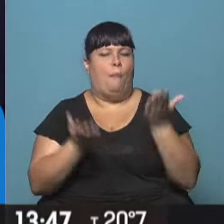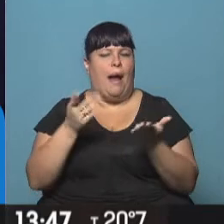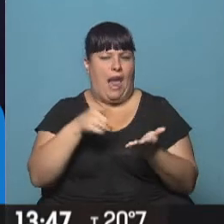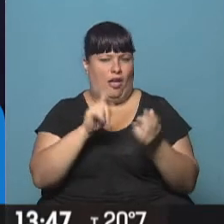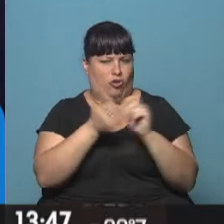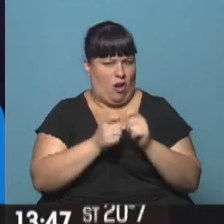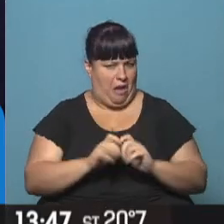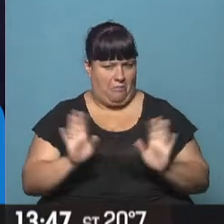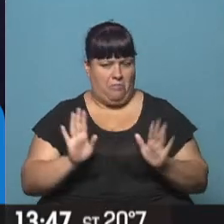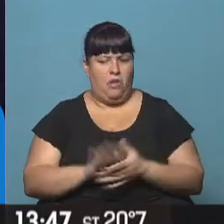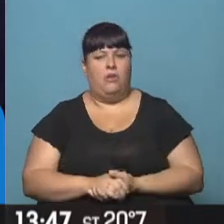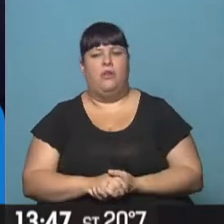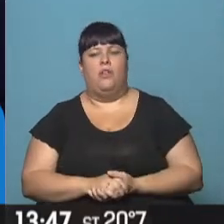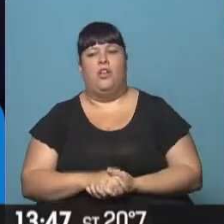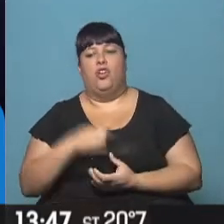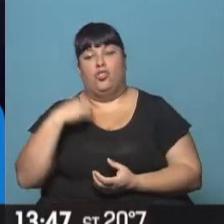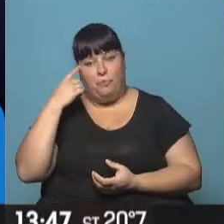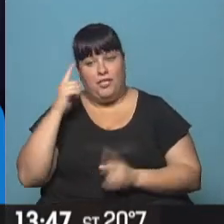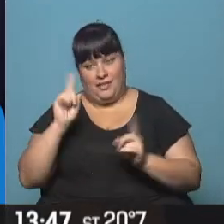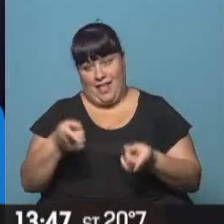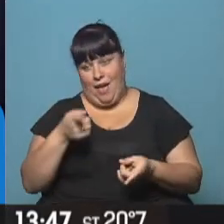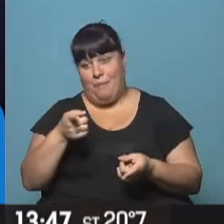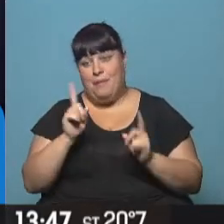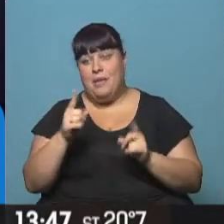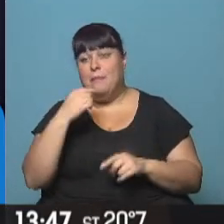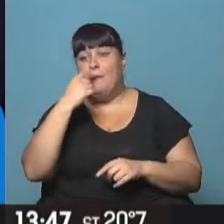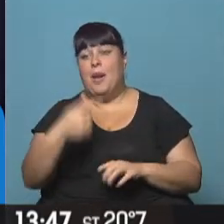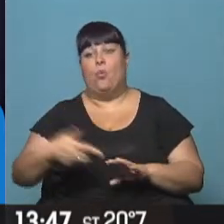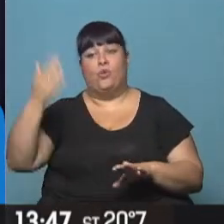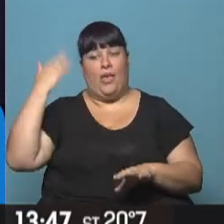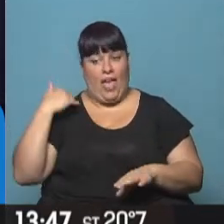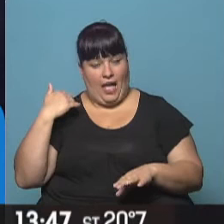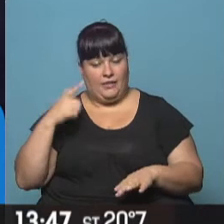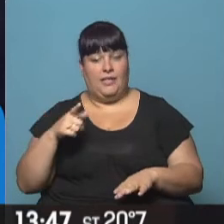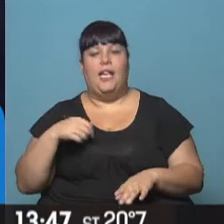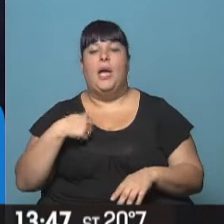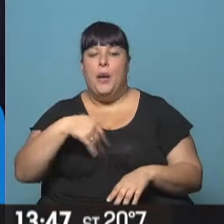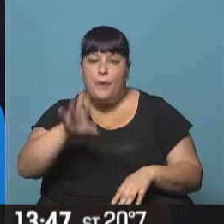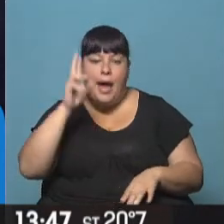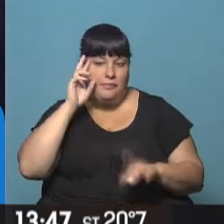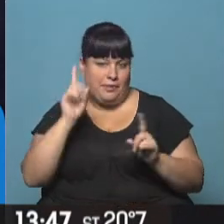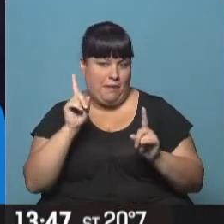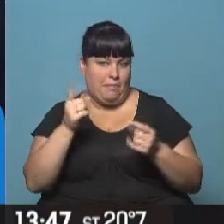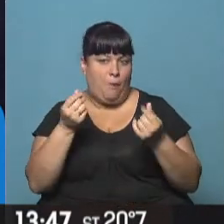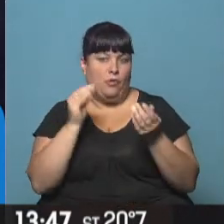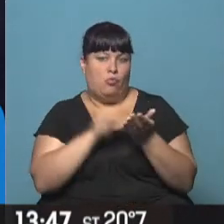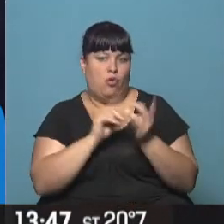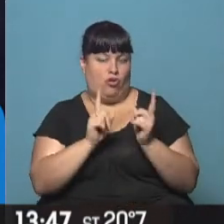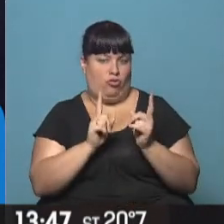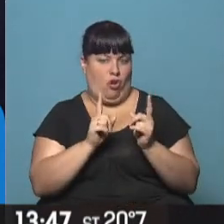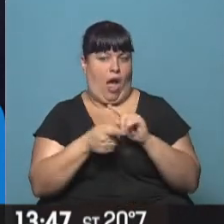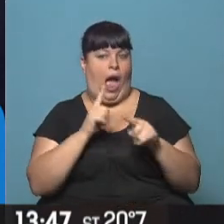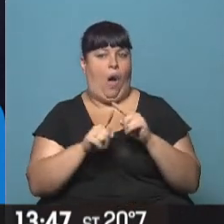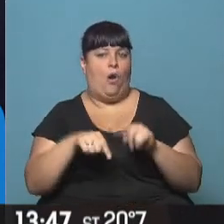estas modificaciones. Creo que esto también responde a una pregunta anterior. Vamos a respetar lo que está en el presupuesto